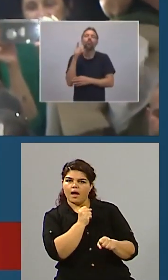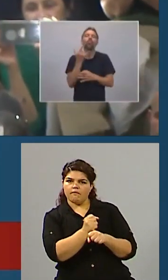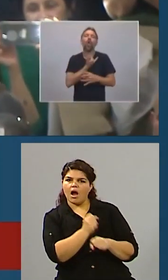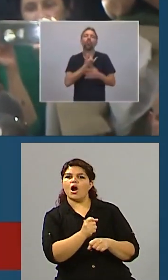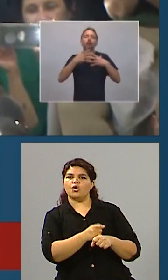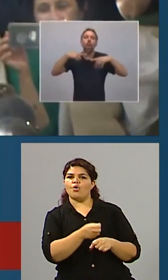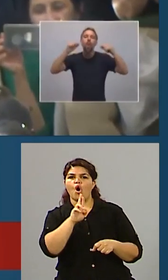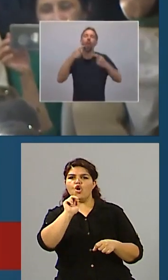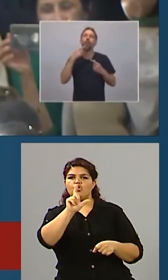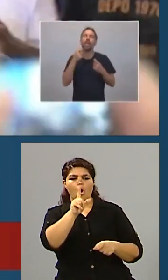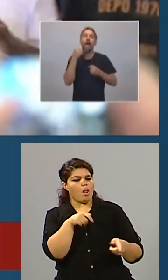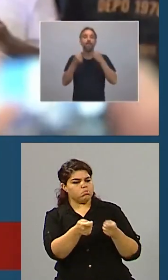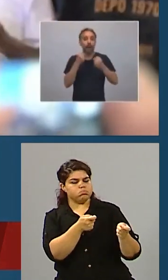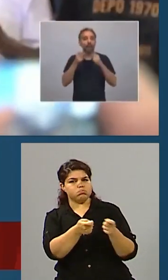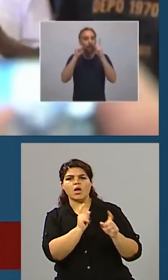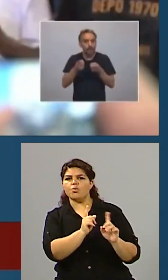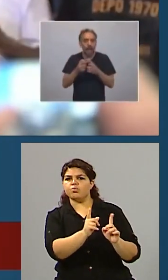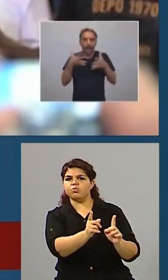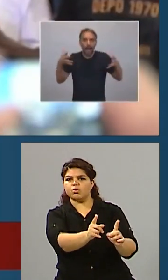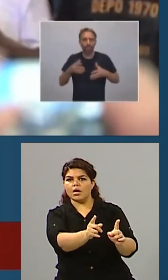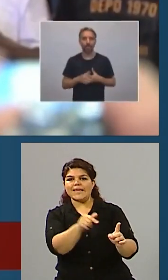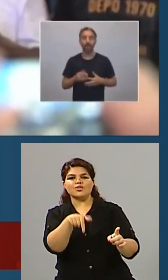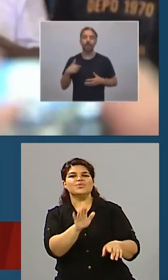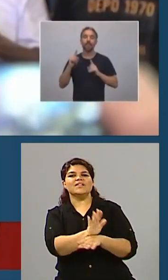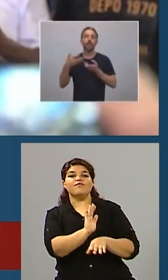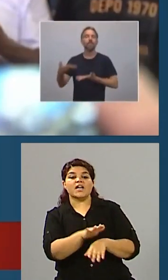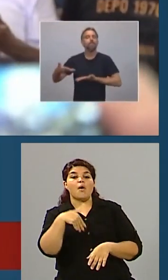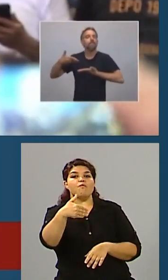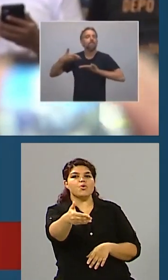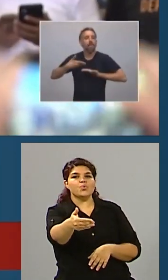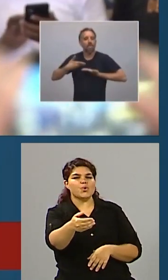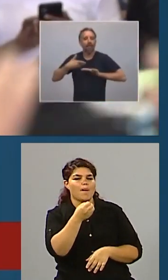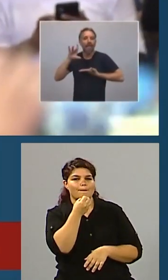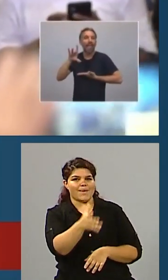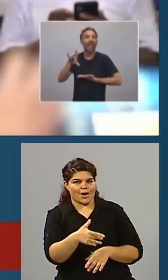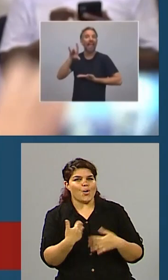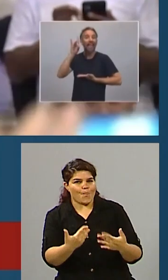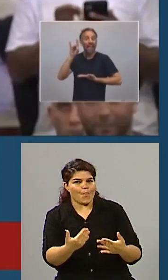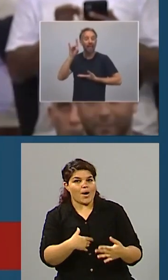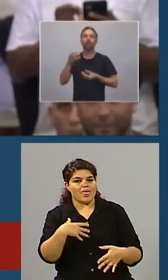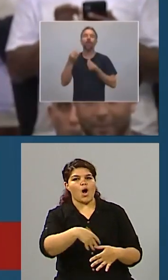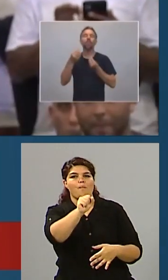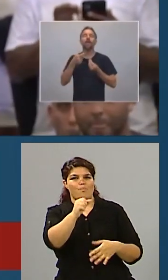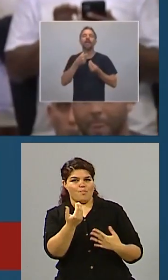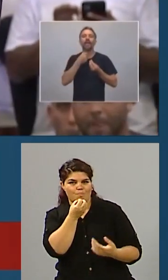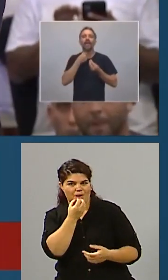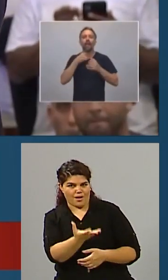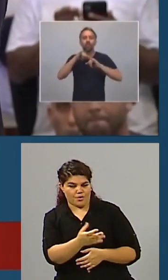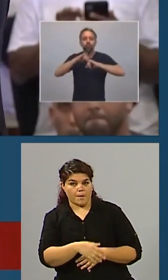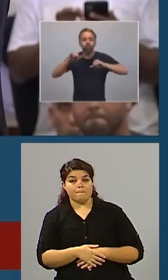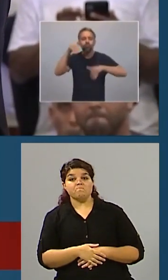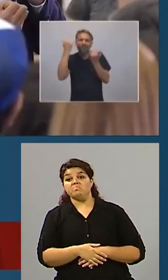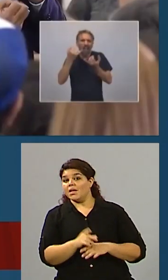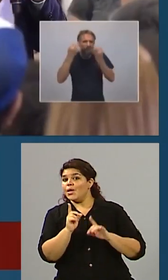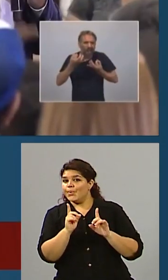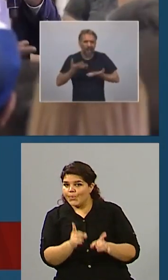bueno, creo que a futuro tal vez pueda tener alguna chance. Ahí hay que ver, en ese mismo contexto, en ese mismo análisis,